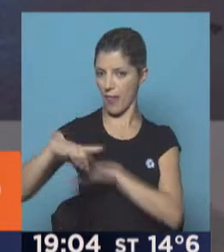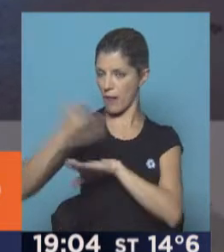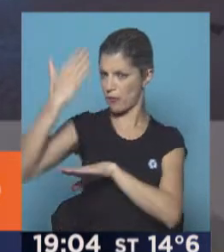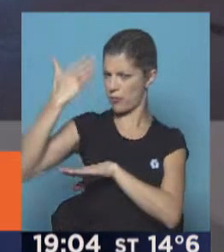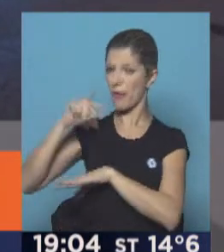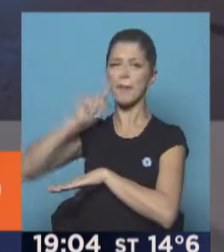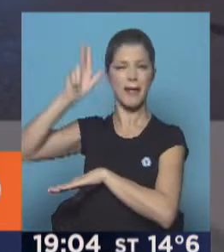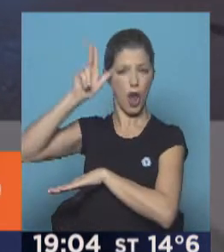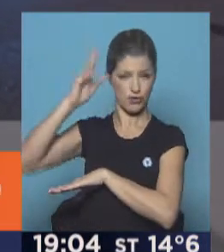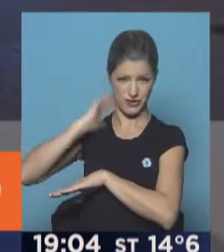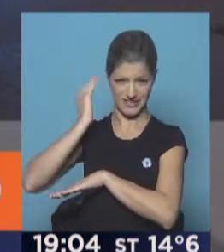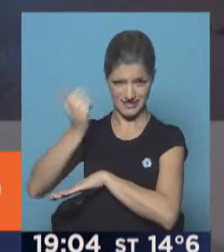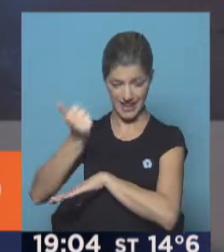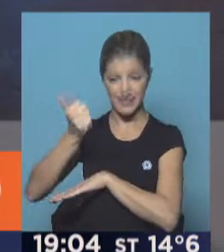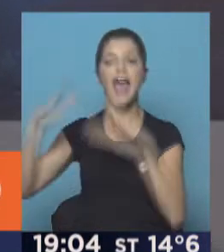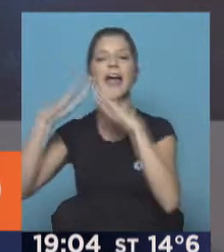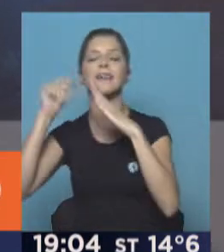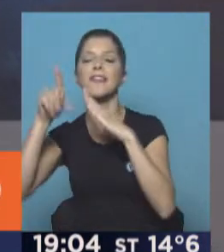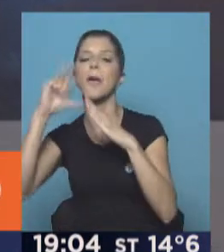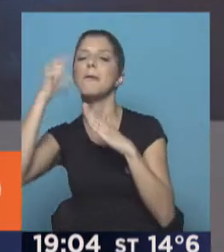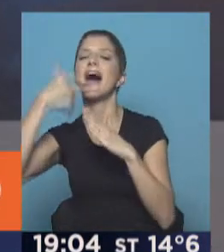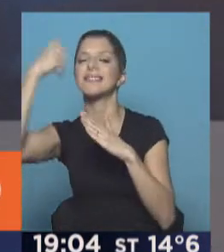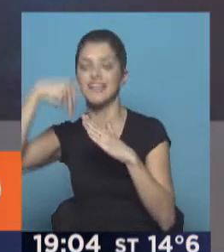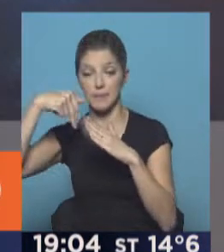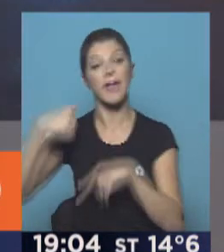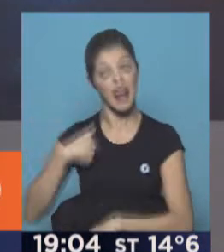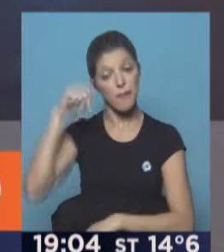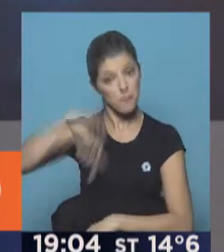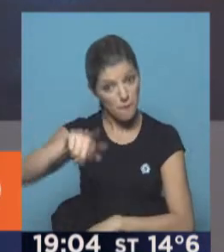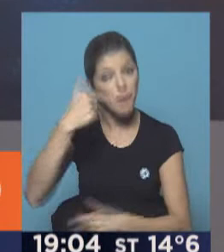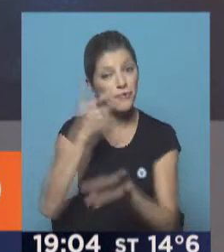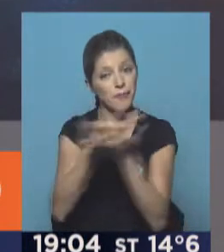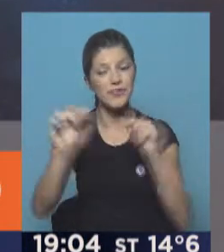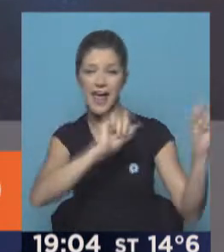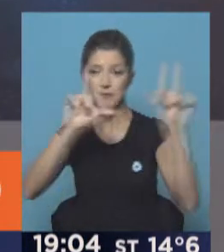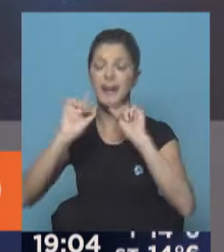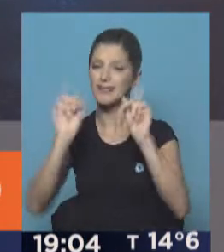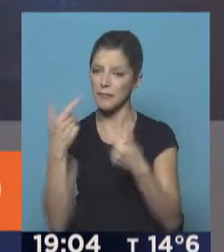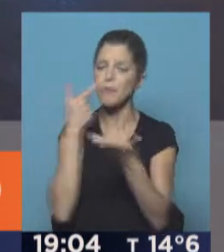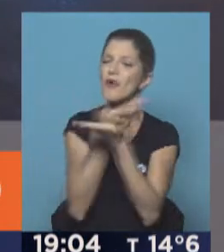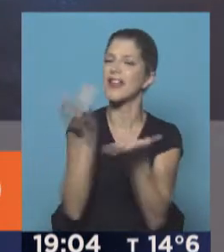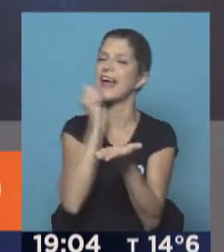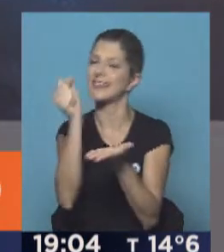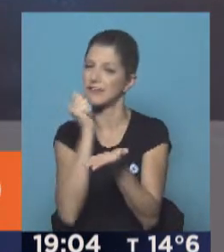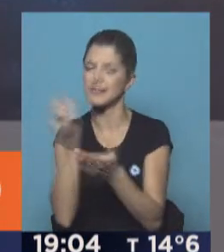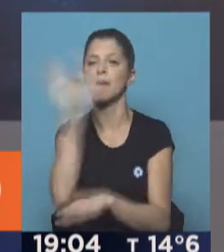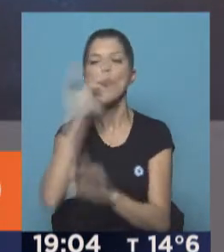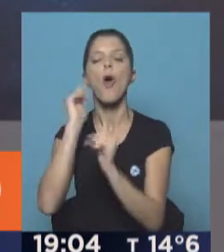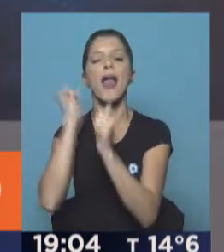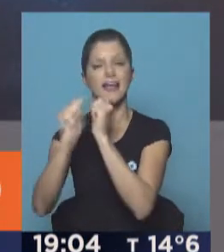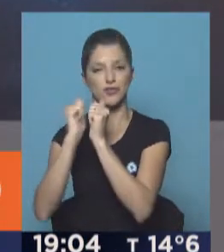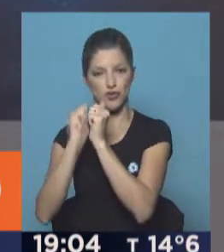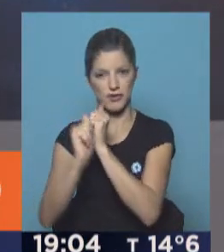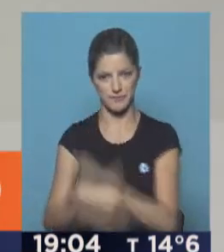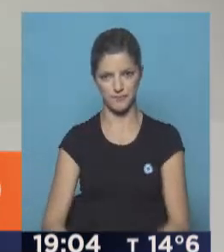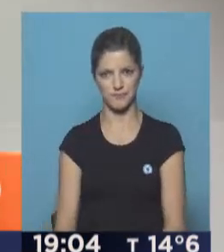casa de Doña Florencia de Bazán. Aquí nosotros vamos a ver las imágenes y también a escuchar la nota con la historiadora Patricia Fernández Murga.